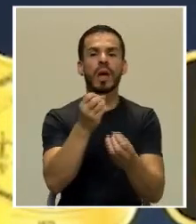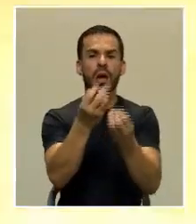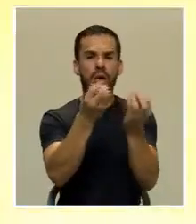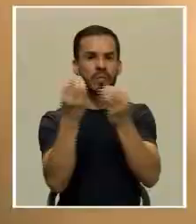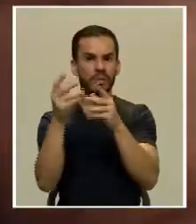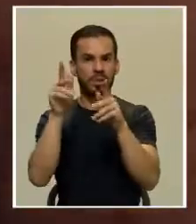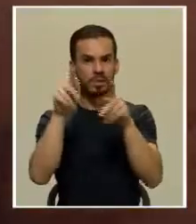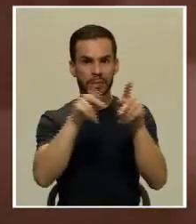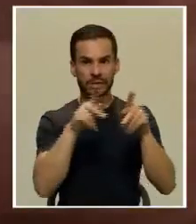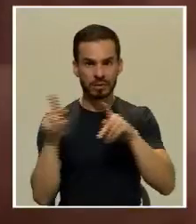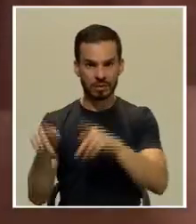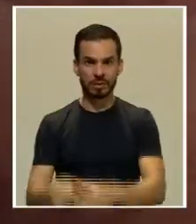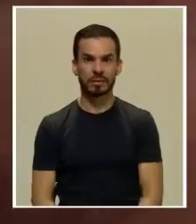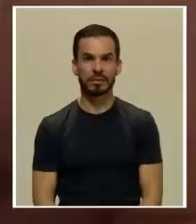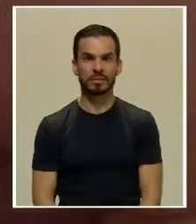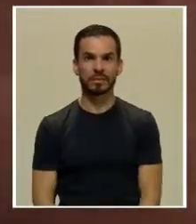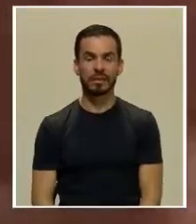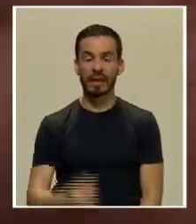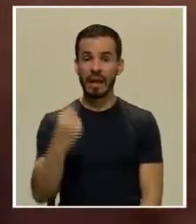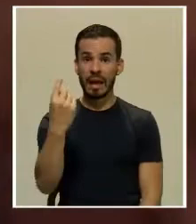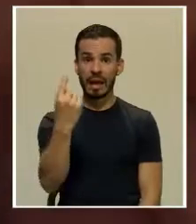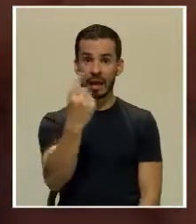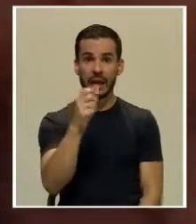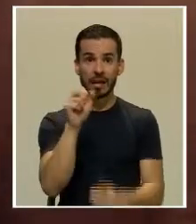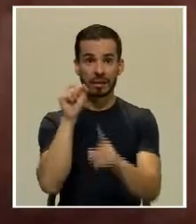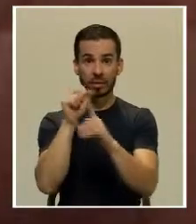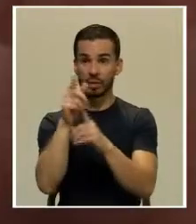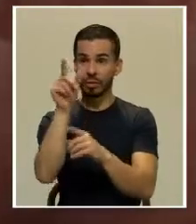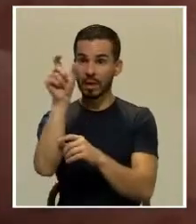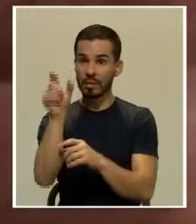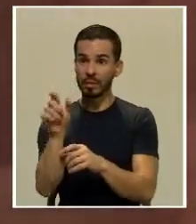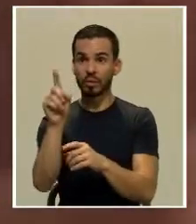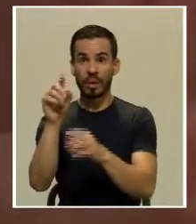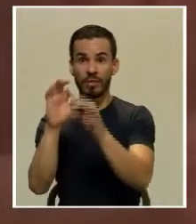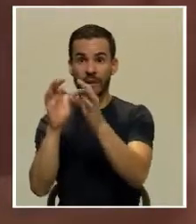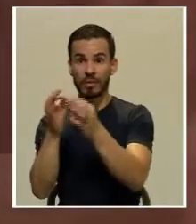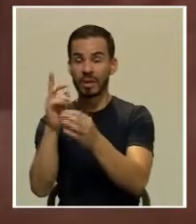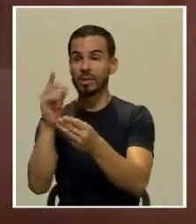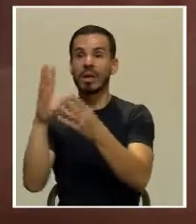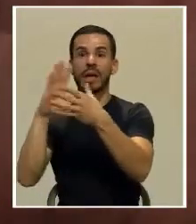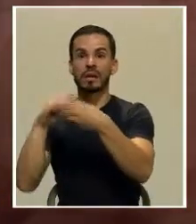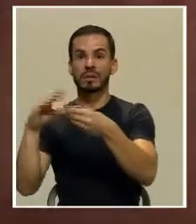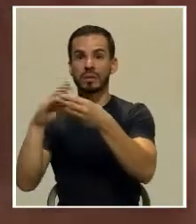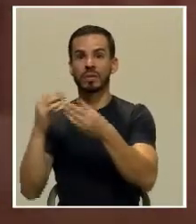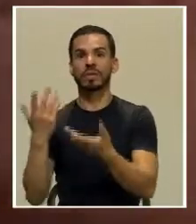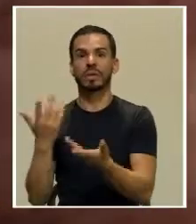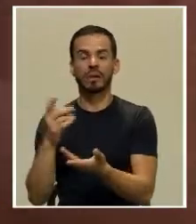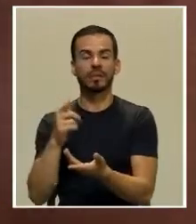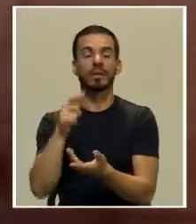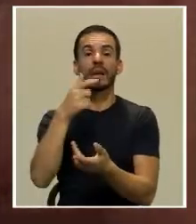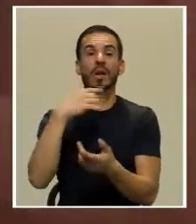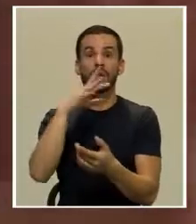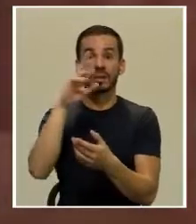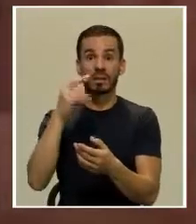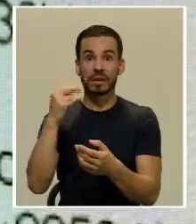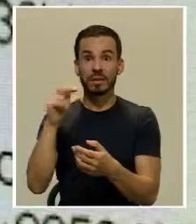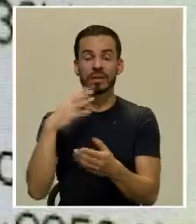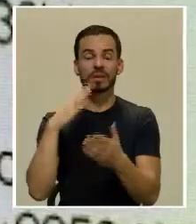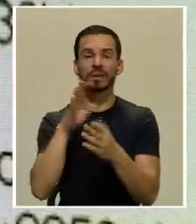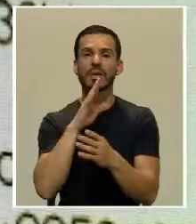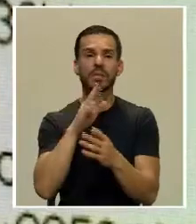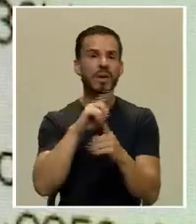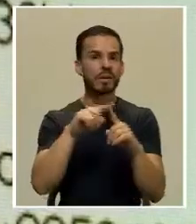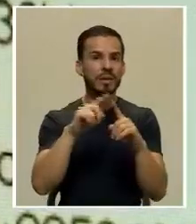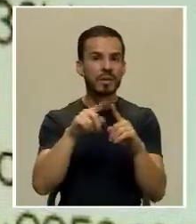muchísimas personas. Cada caso es una persona, una familia y una historia que contar. En Costa Rica Noticias conversamos